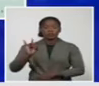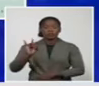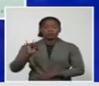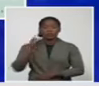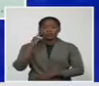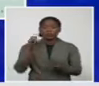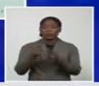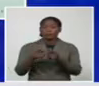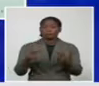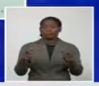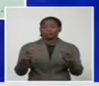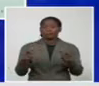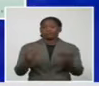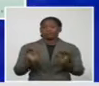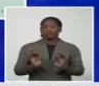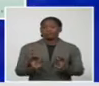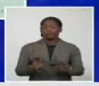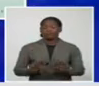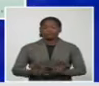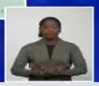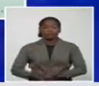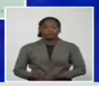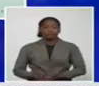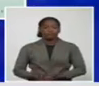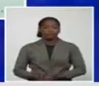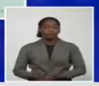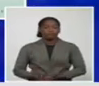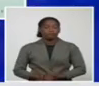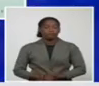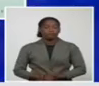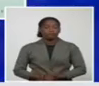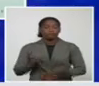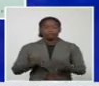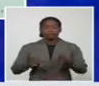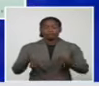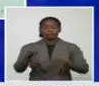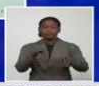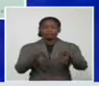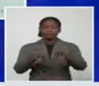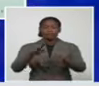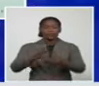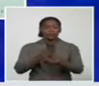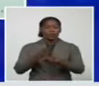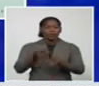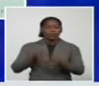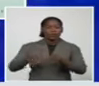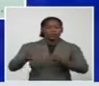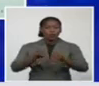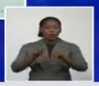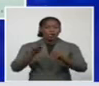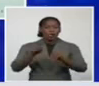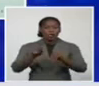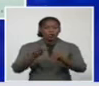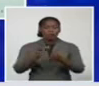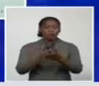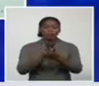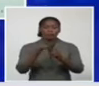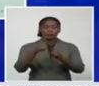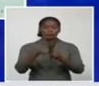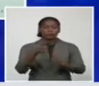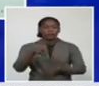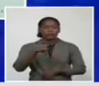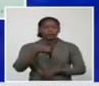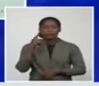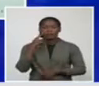que la jornada anterior. Y con una dispersión que en el día de ayer abarca